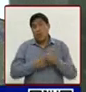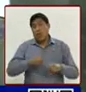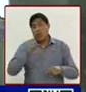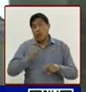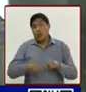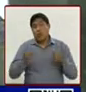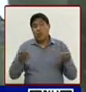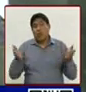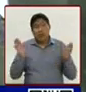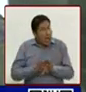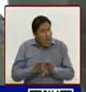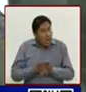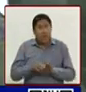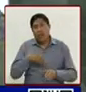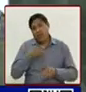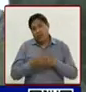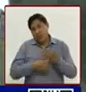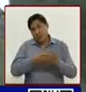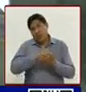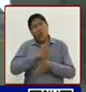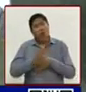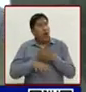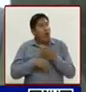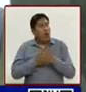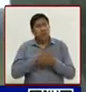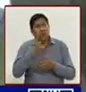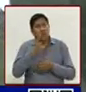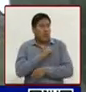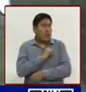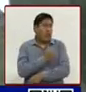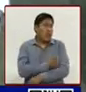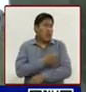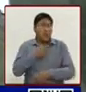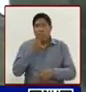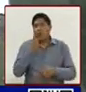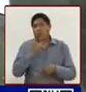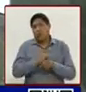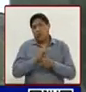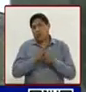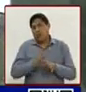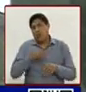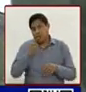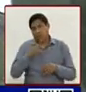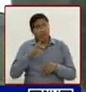puede cerrar estos procesos todo porque una autoridad lo diga o un ministro que no tiene la autoridad.